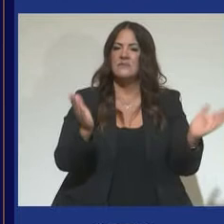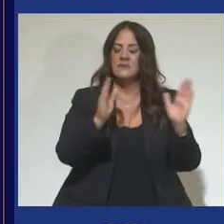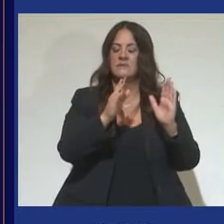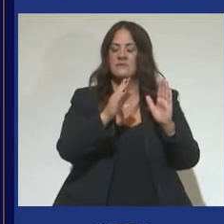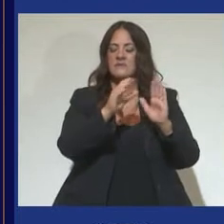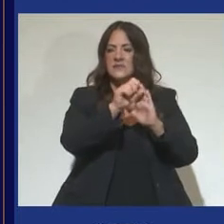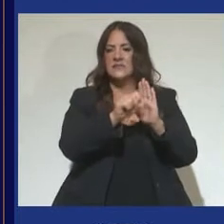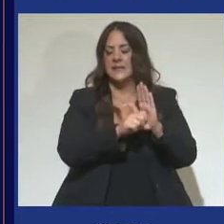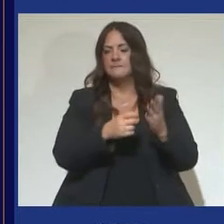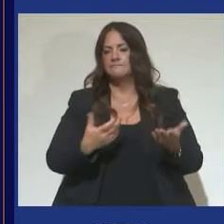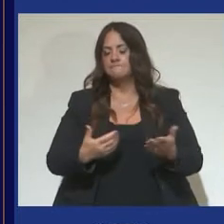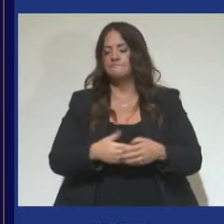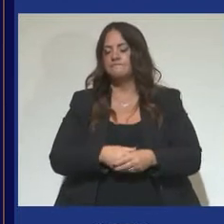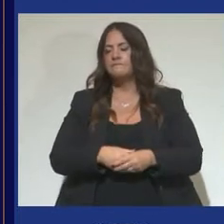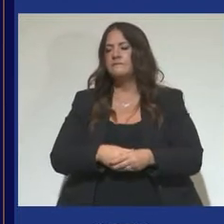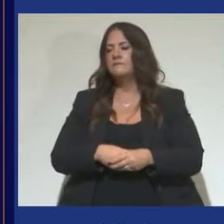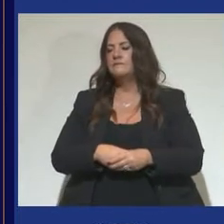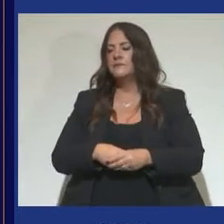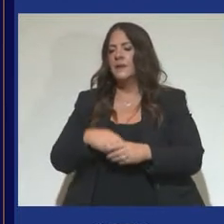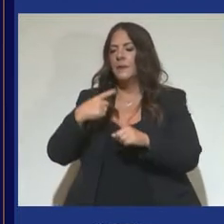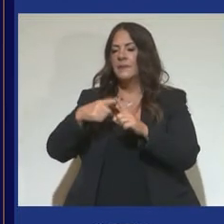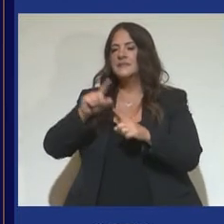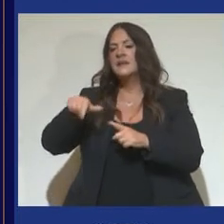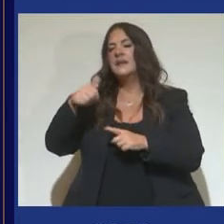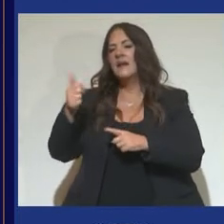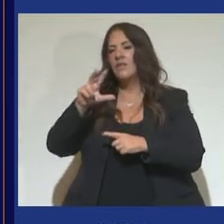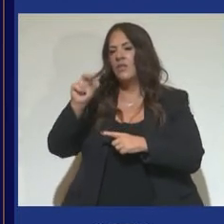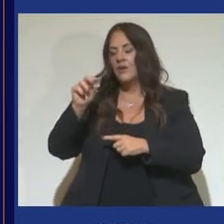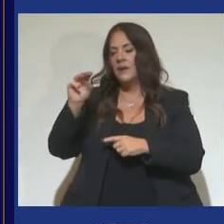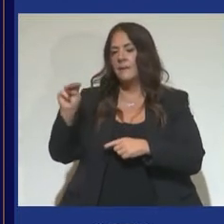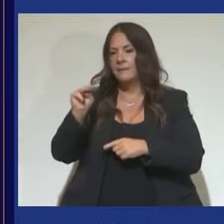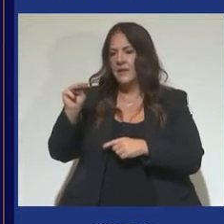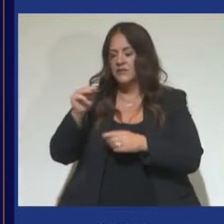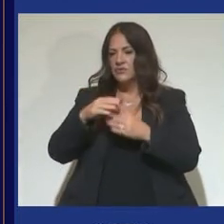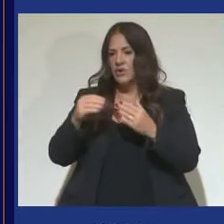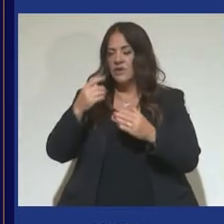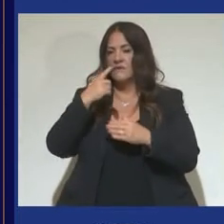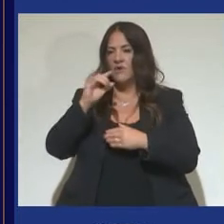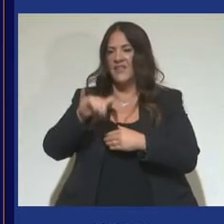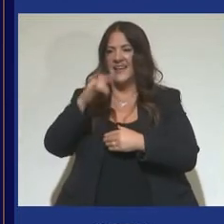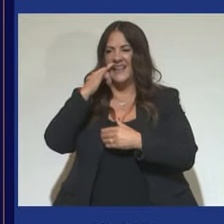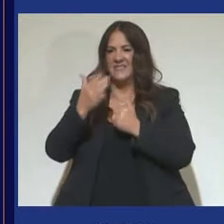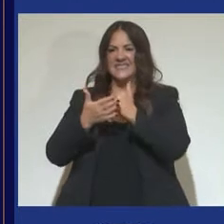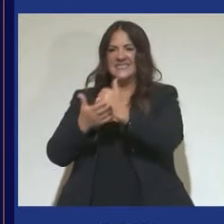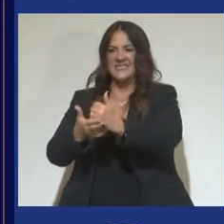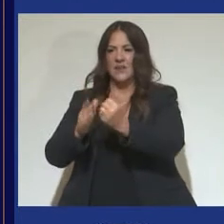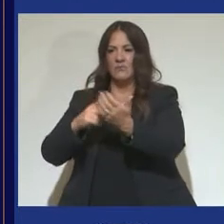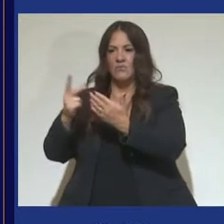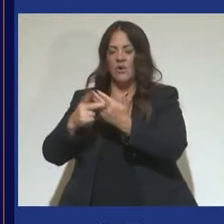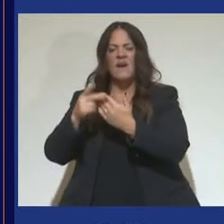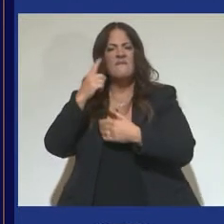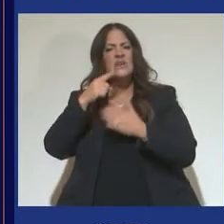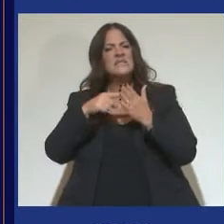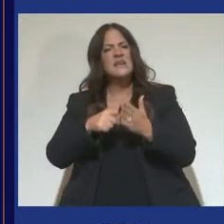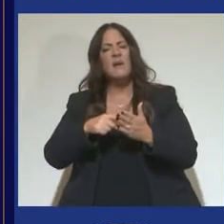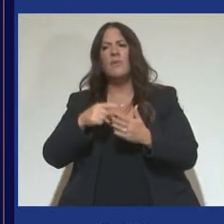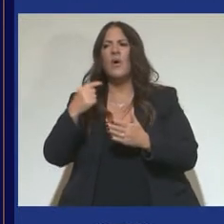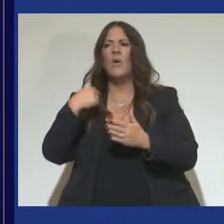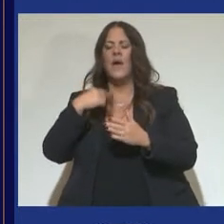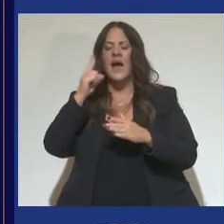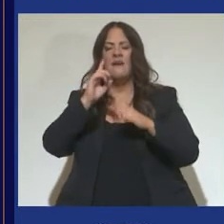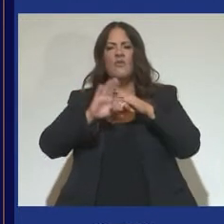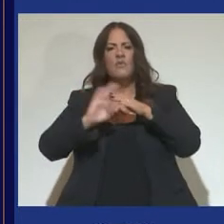son bancos de comida para nuestras tribus indígenas esos 30 millones ayudan con una asistencia a